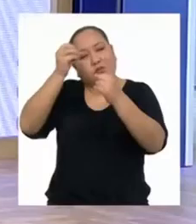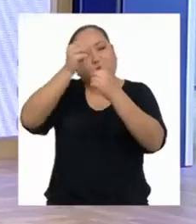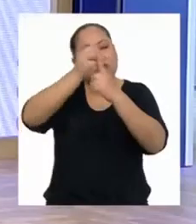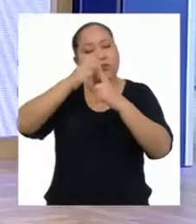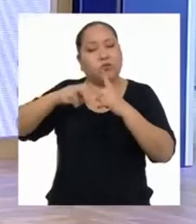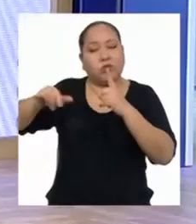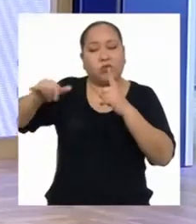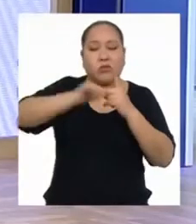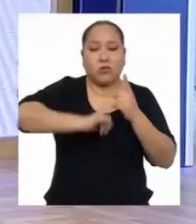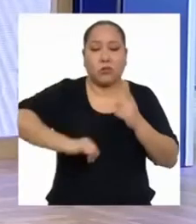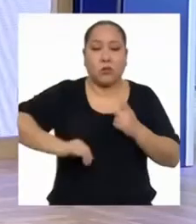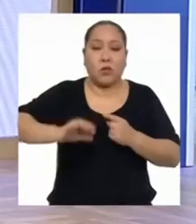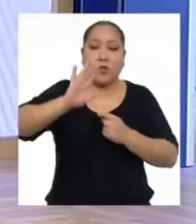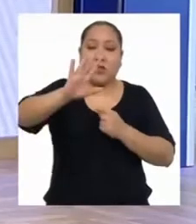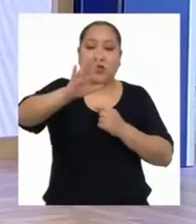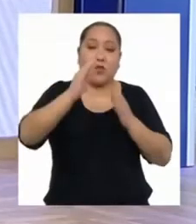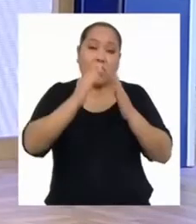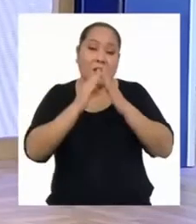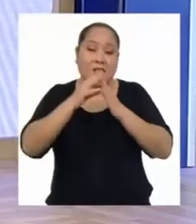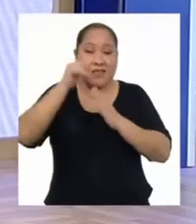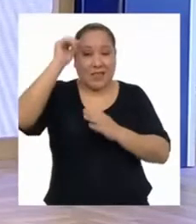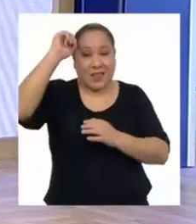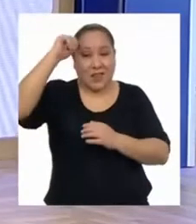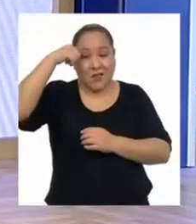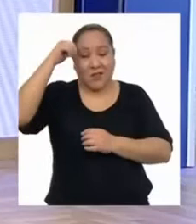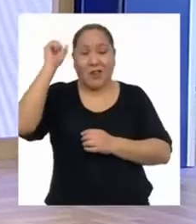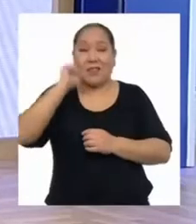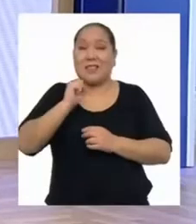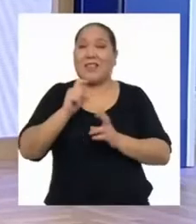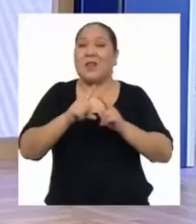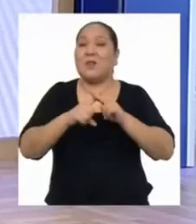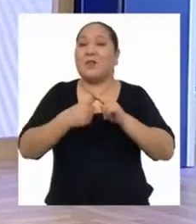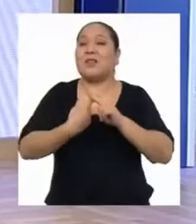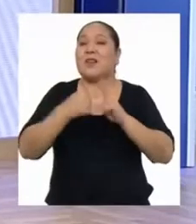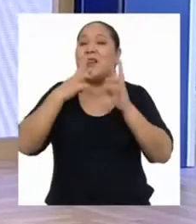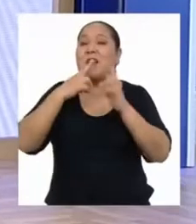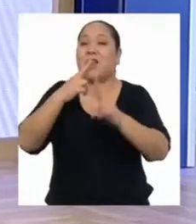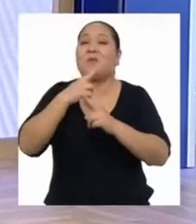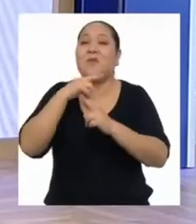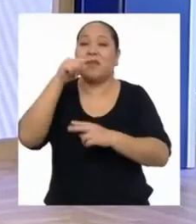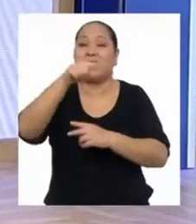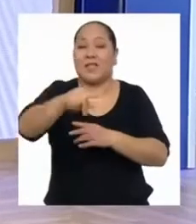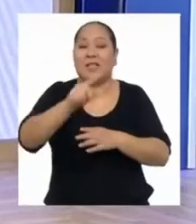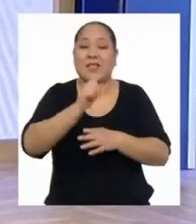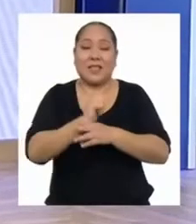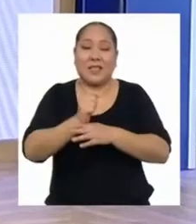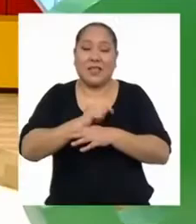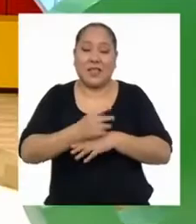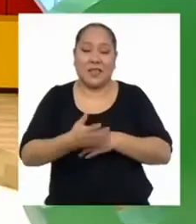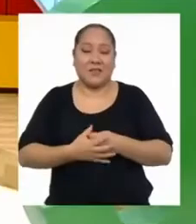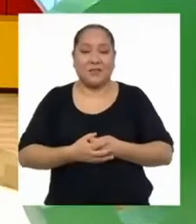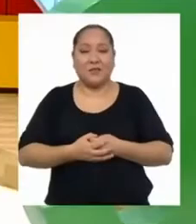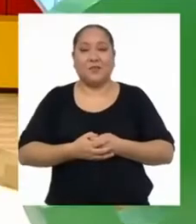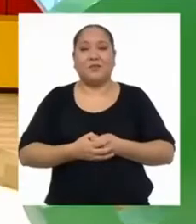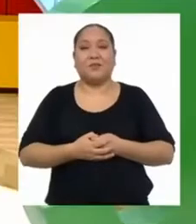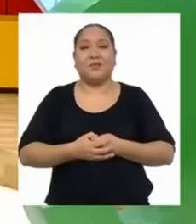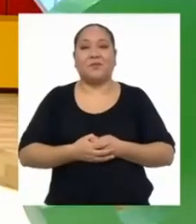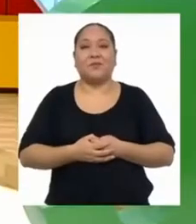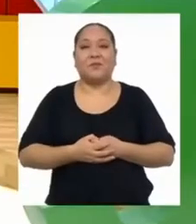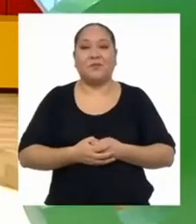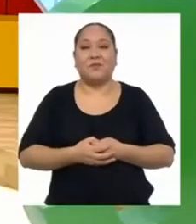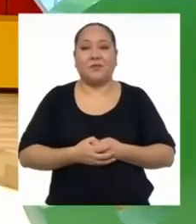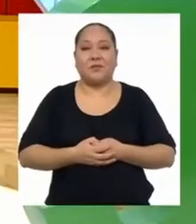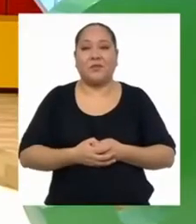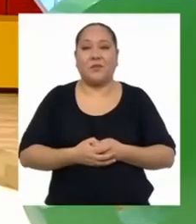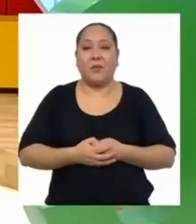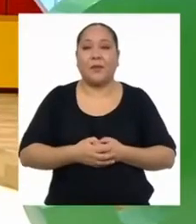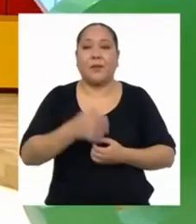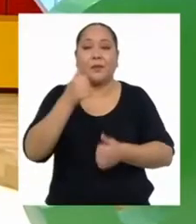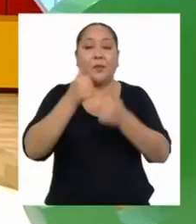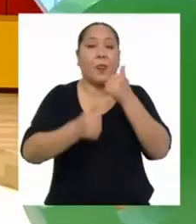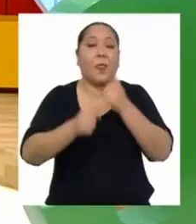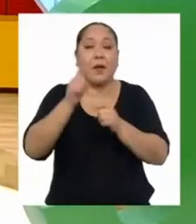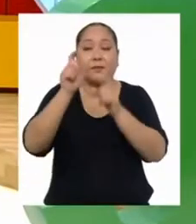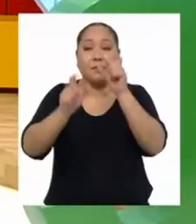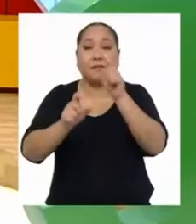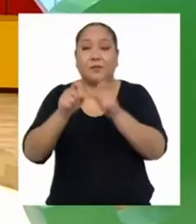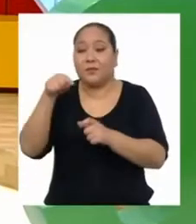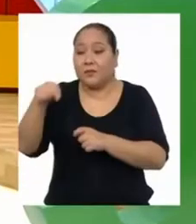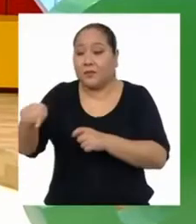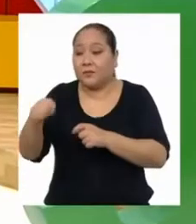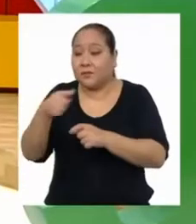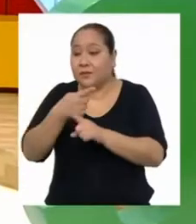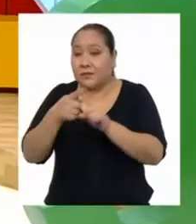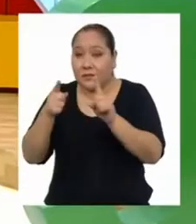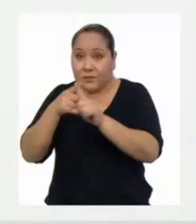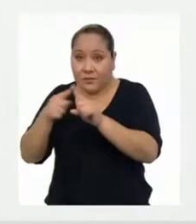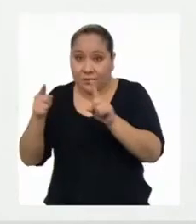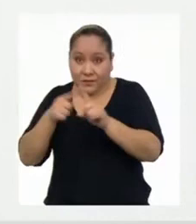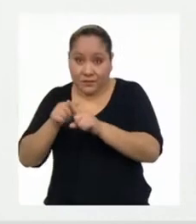recuerdan. Entonces empezamos con la respuesta al reto que ya mencionamos. ¿Qué persona diferente a ti ha